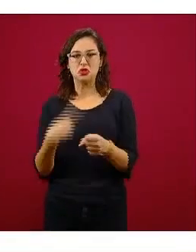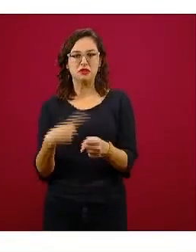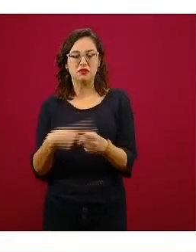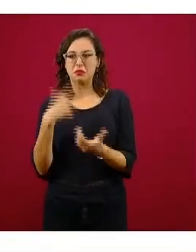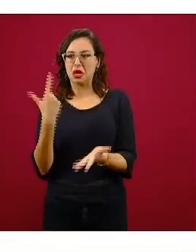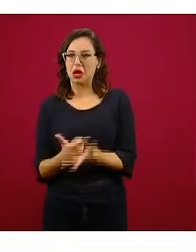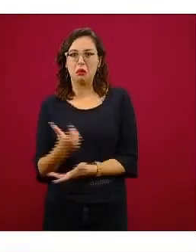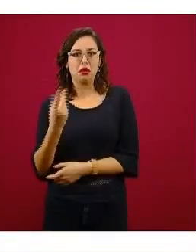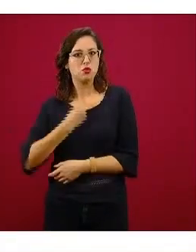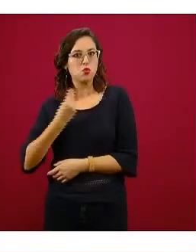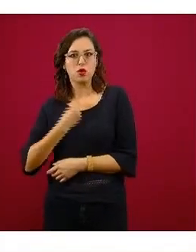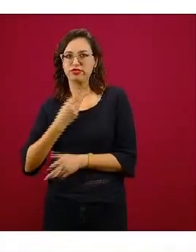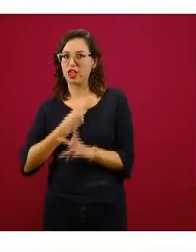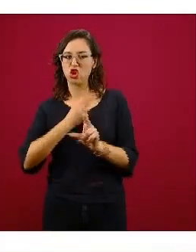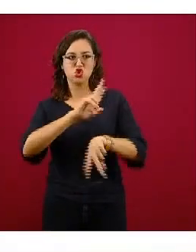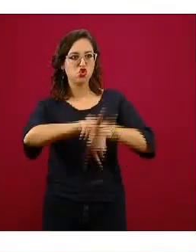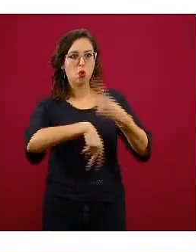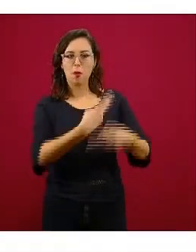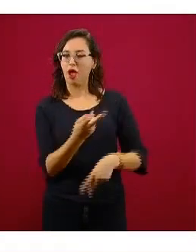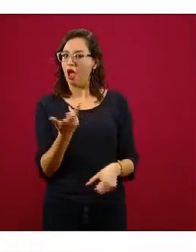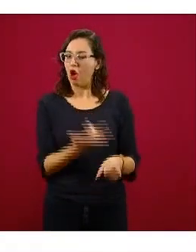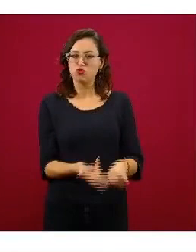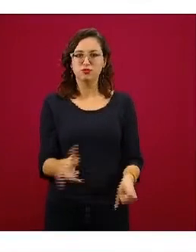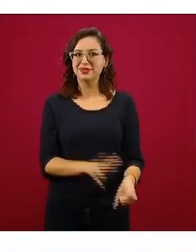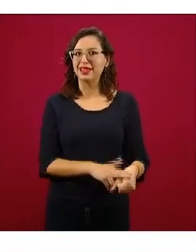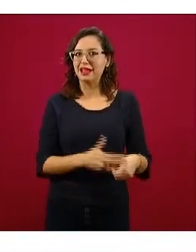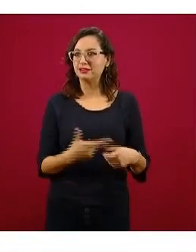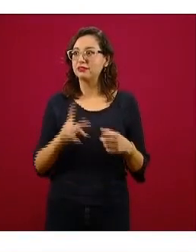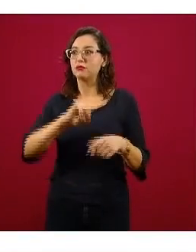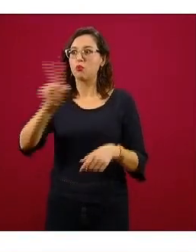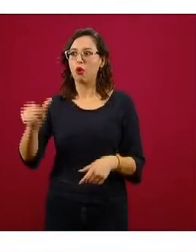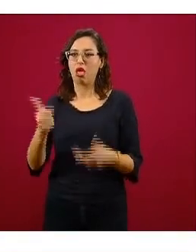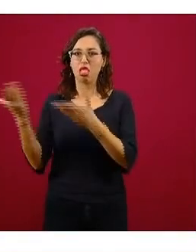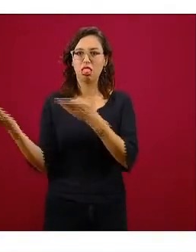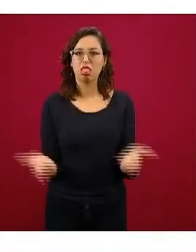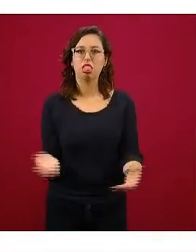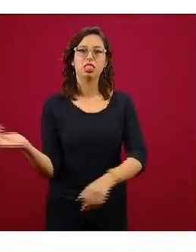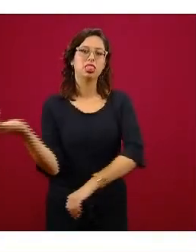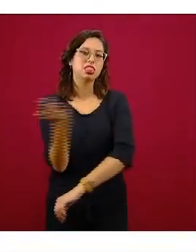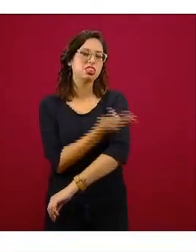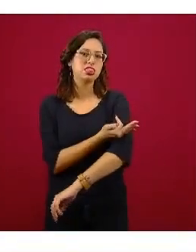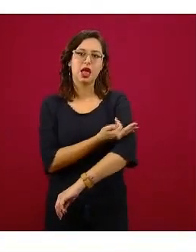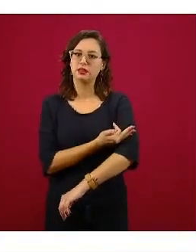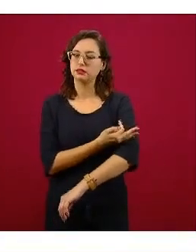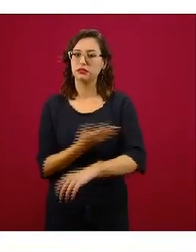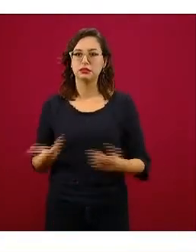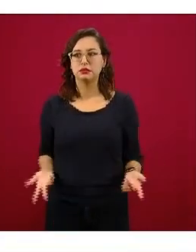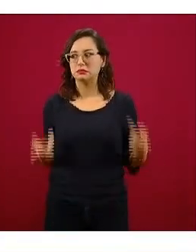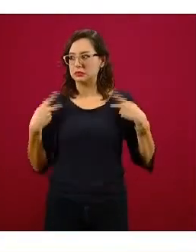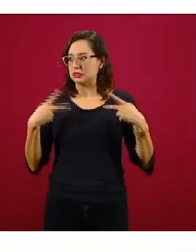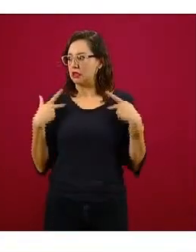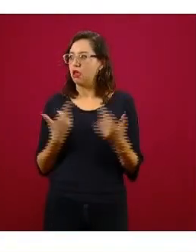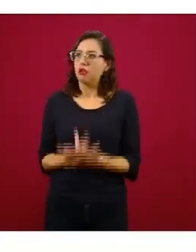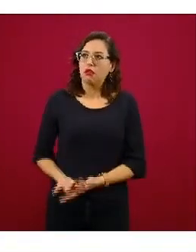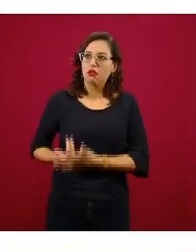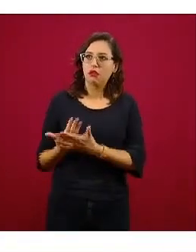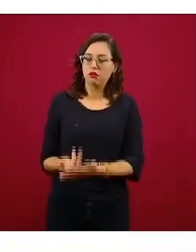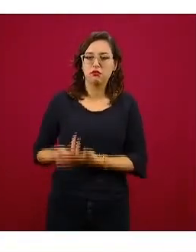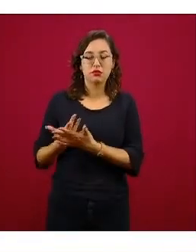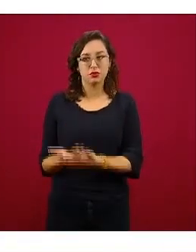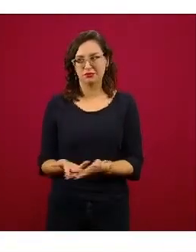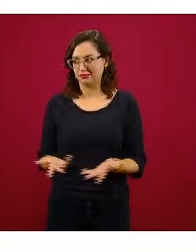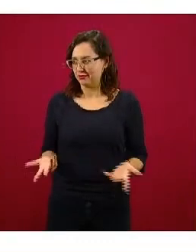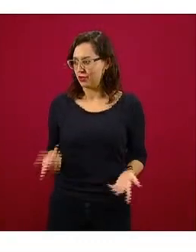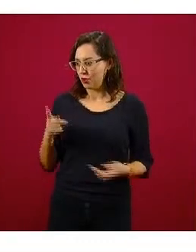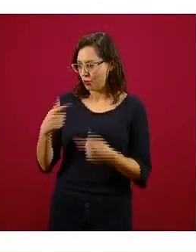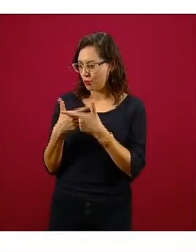comentado el doctor López-Gatell, insistiendo con un mensaje vital, que la gente no se espere, ¿no? Y mucho más si es parte